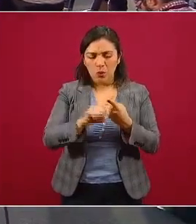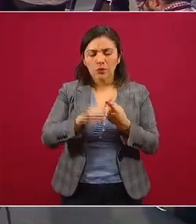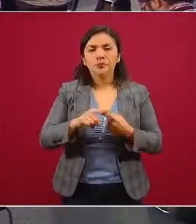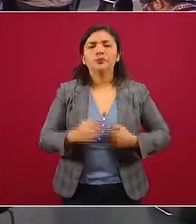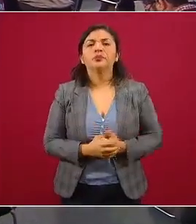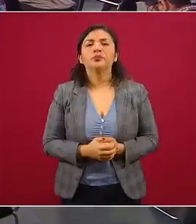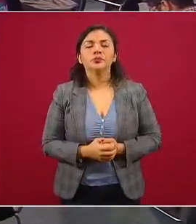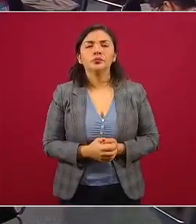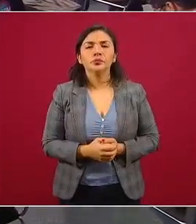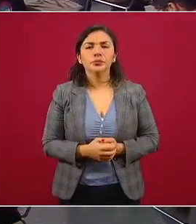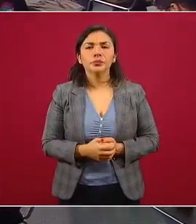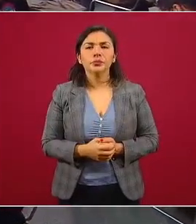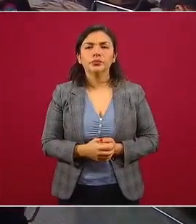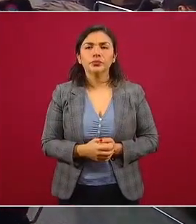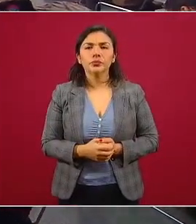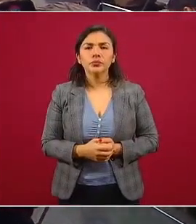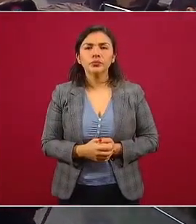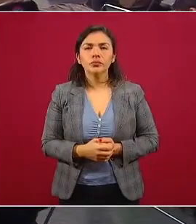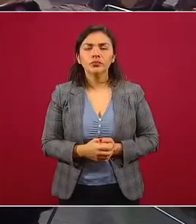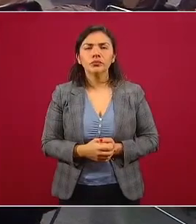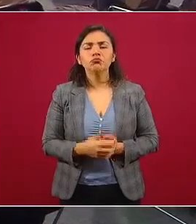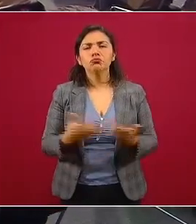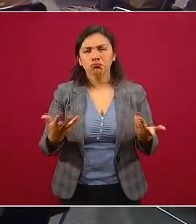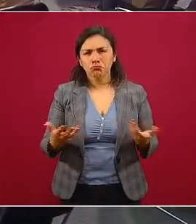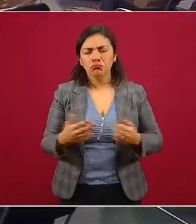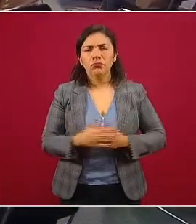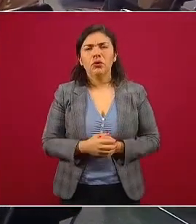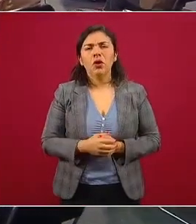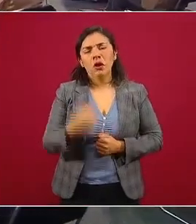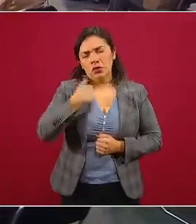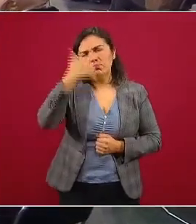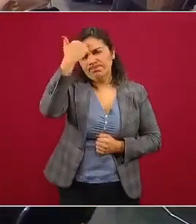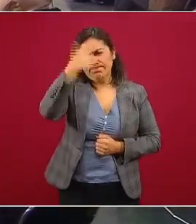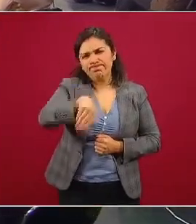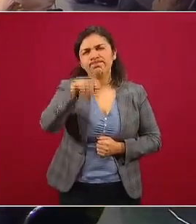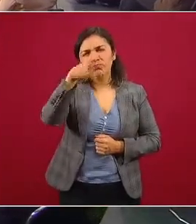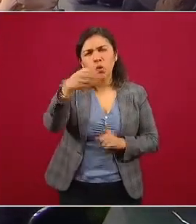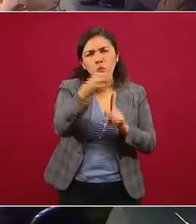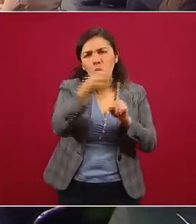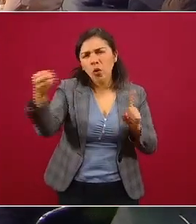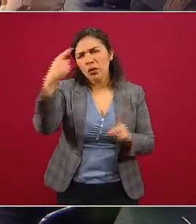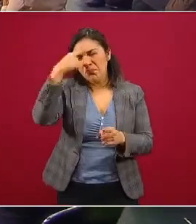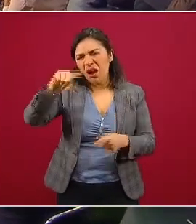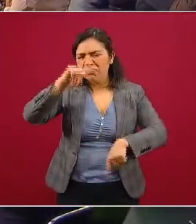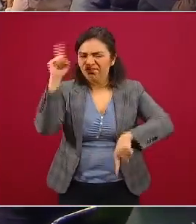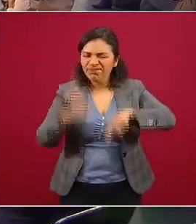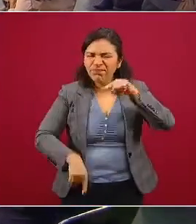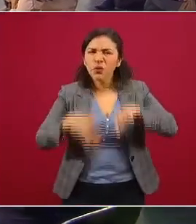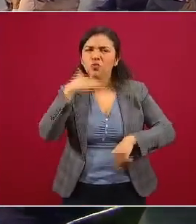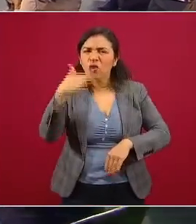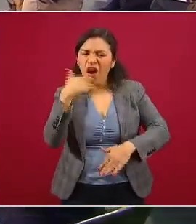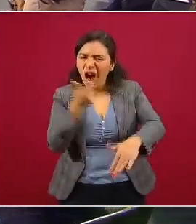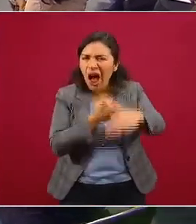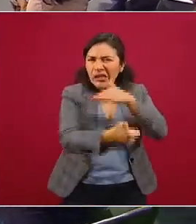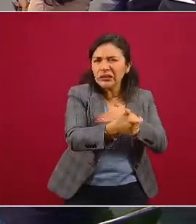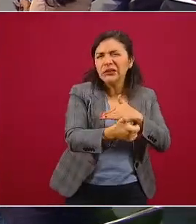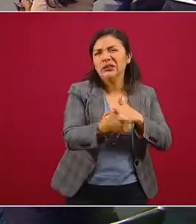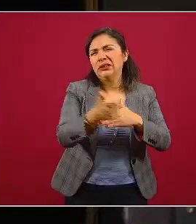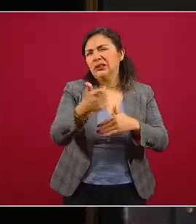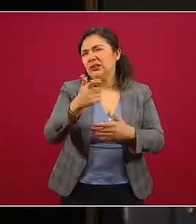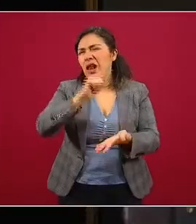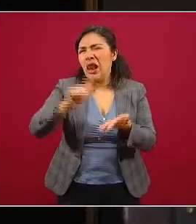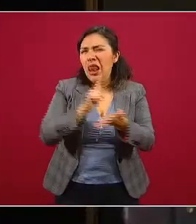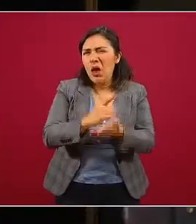va en el sentido de, bueno, sabemos que su línea es pues combatir la corrupción y la impunidad. En